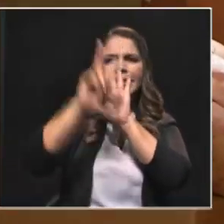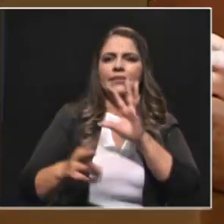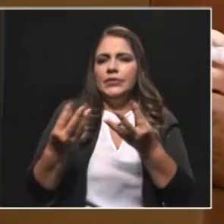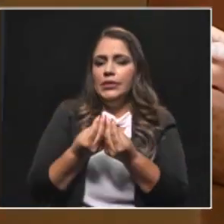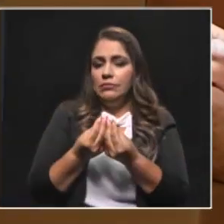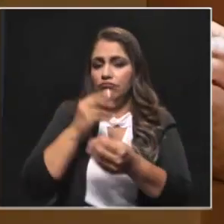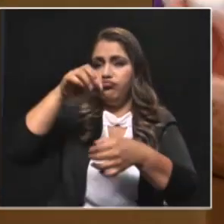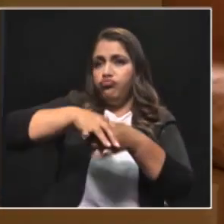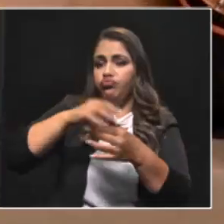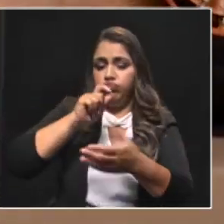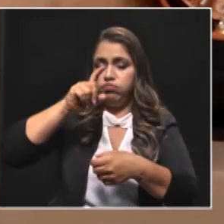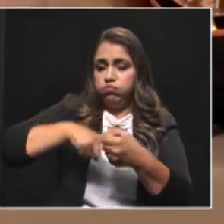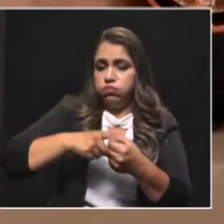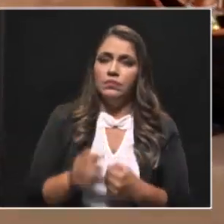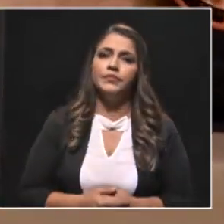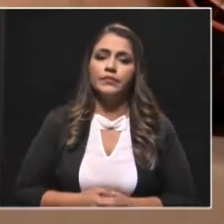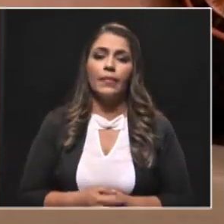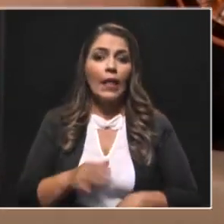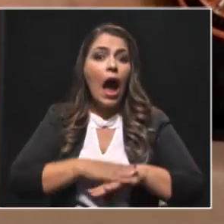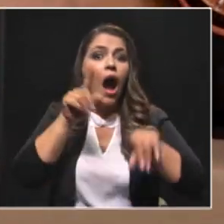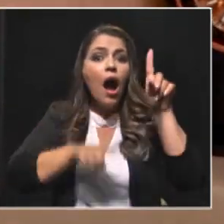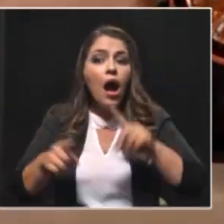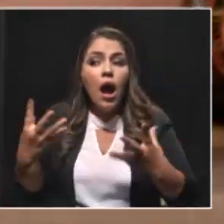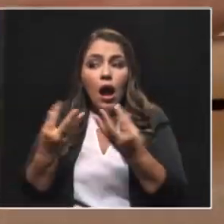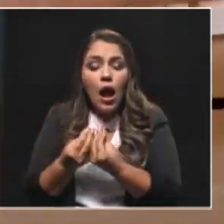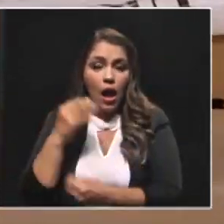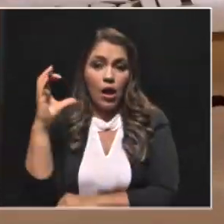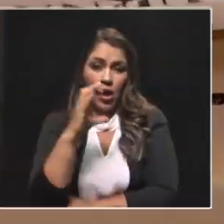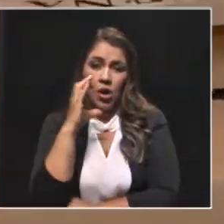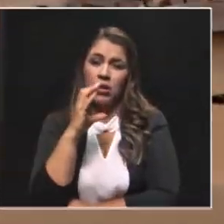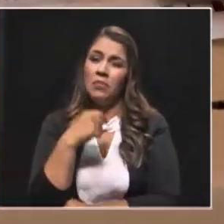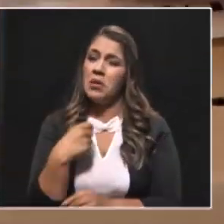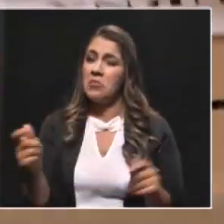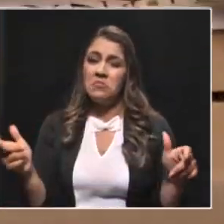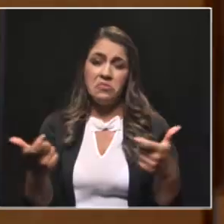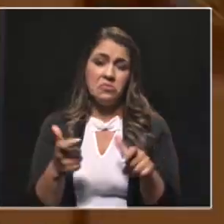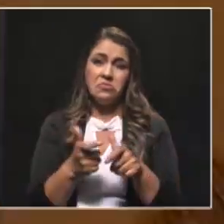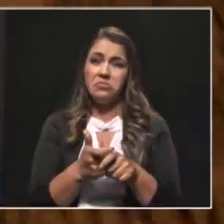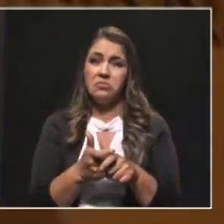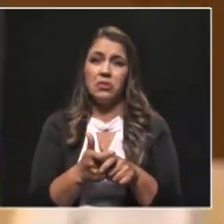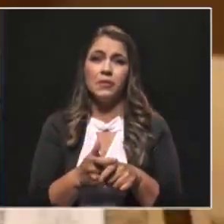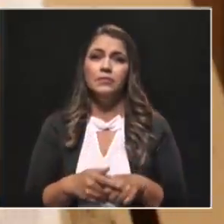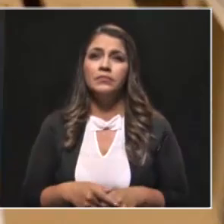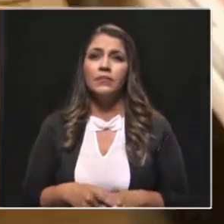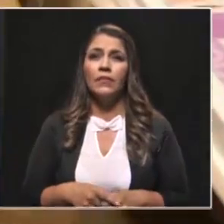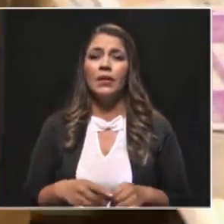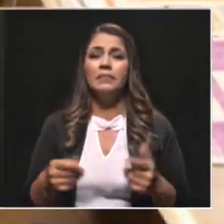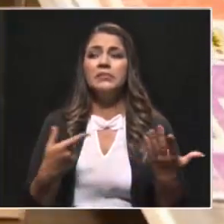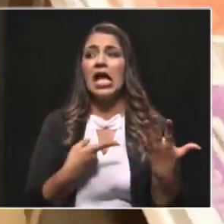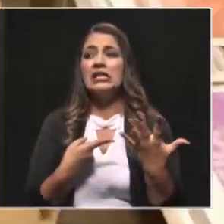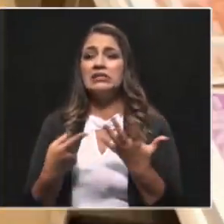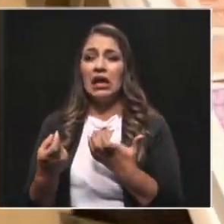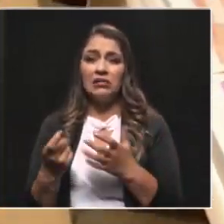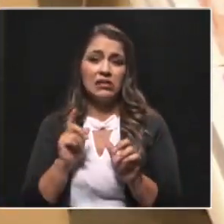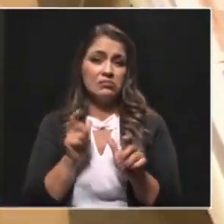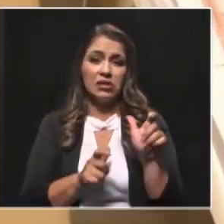electoral. Quienes están en el país y cumplen estos requisitos son muy pocos. A la fecha, no son más de 600 los